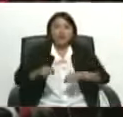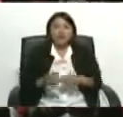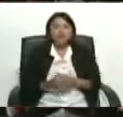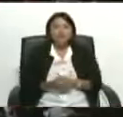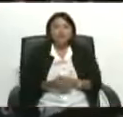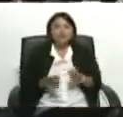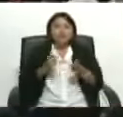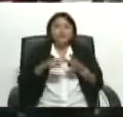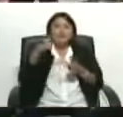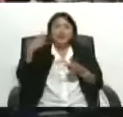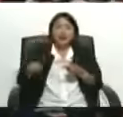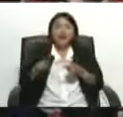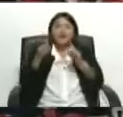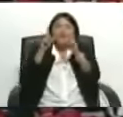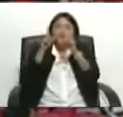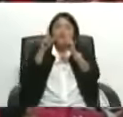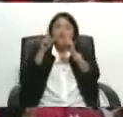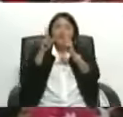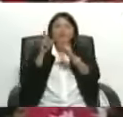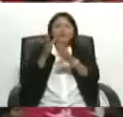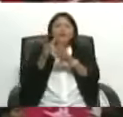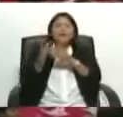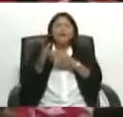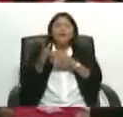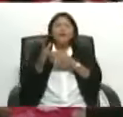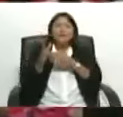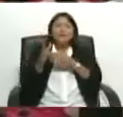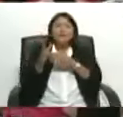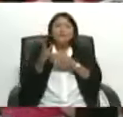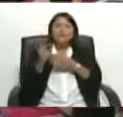Tiene unos fonderos. Fondero le dice por aquí al...